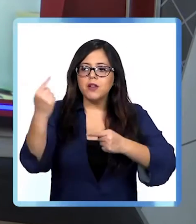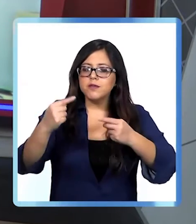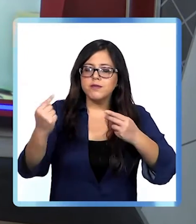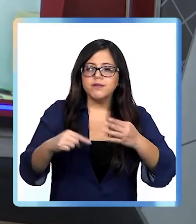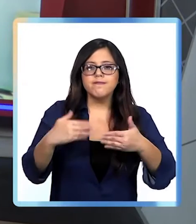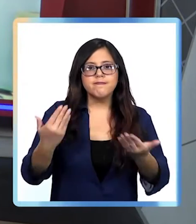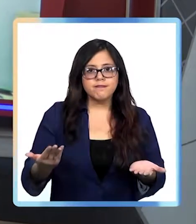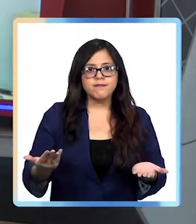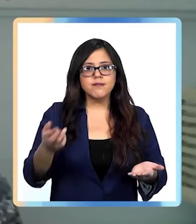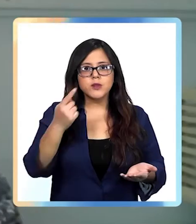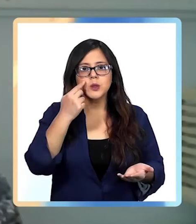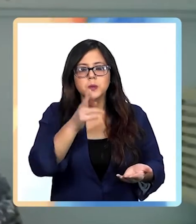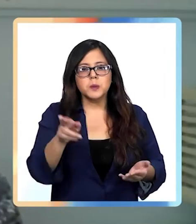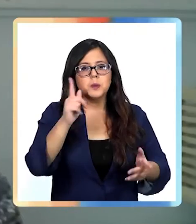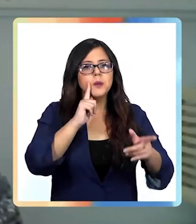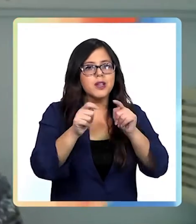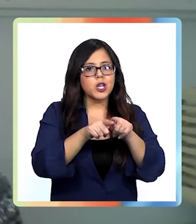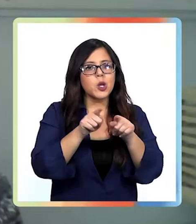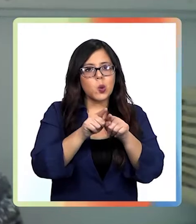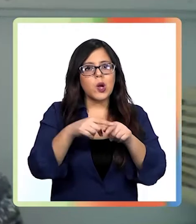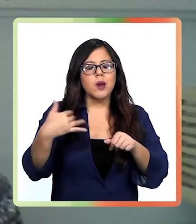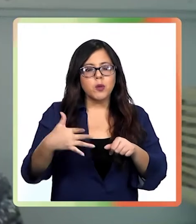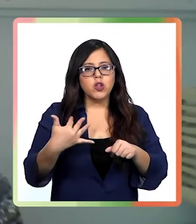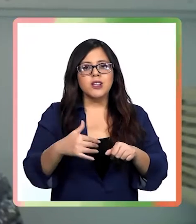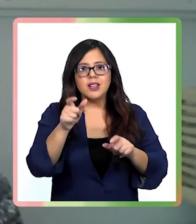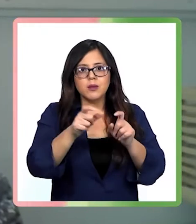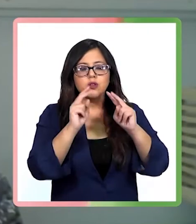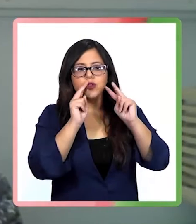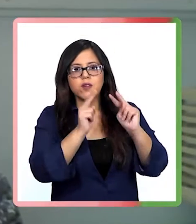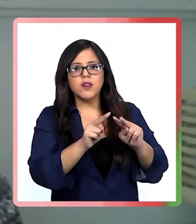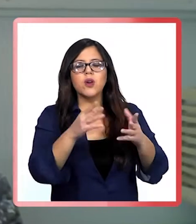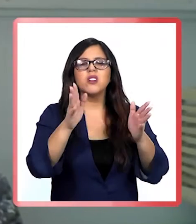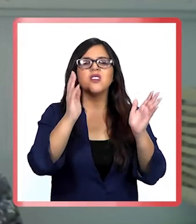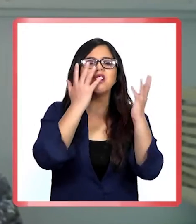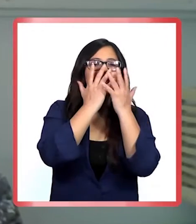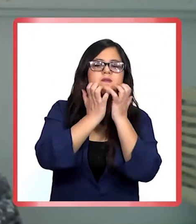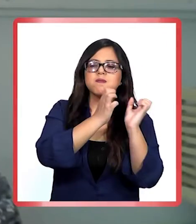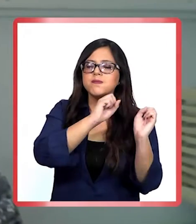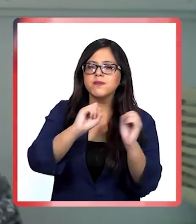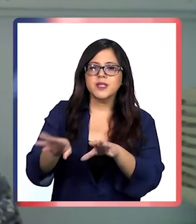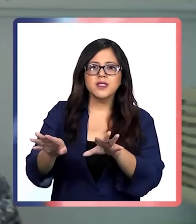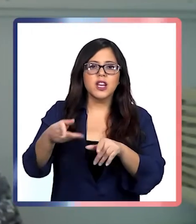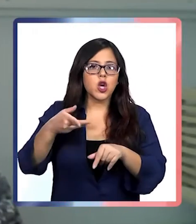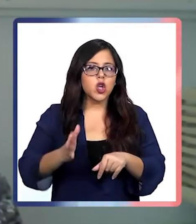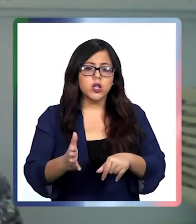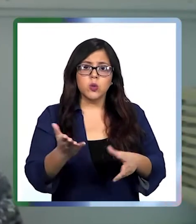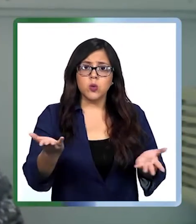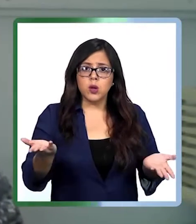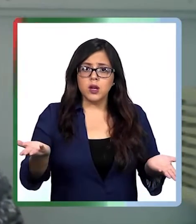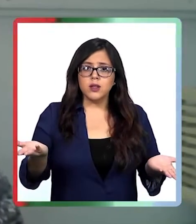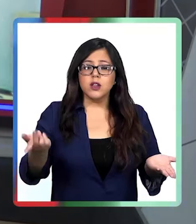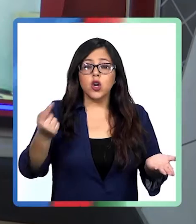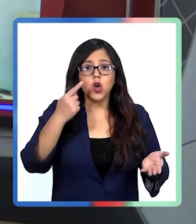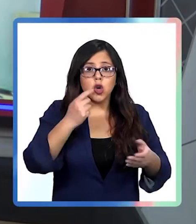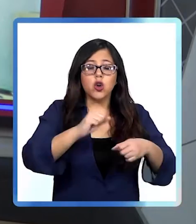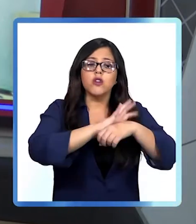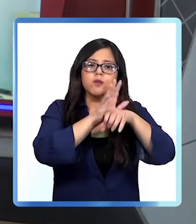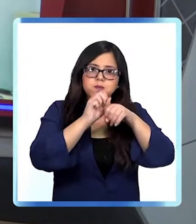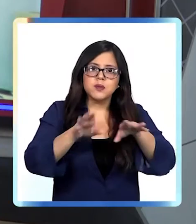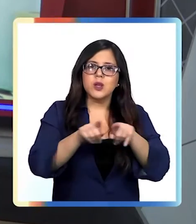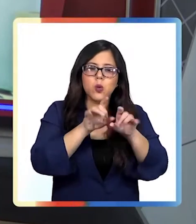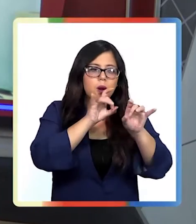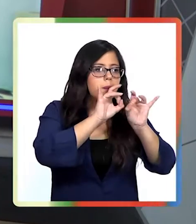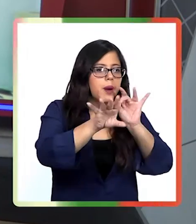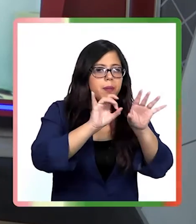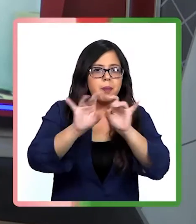fin, yo creo que, insisto, el peligro es alto de que la gente lea esto como bajemos la guardia y esto sigue, pero no. El virus sigue pasando